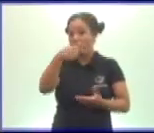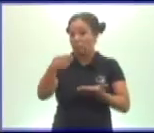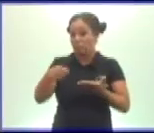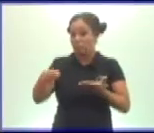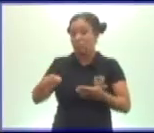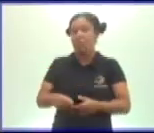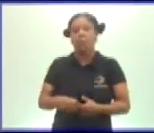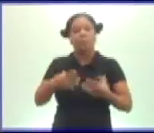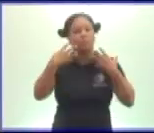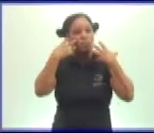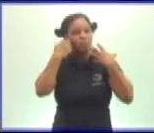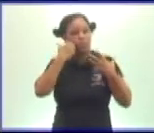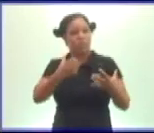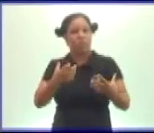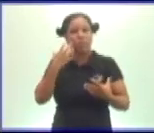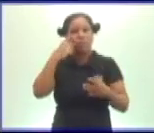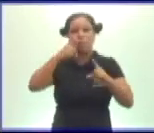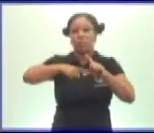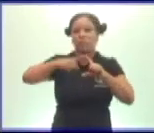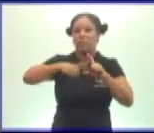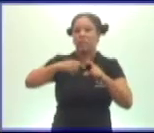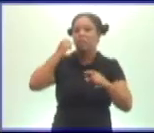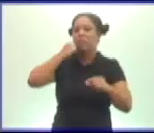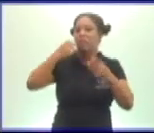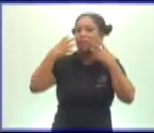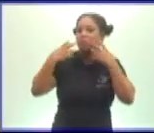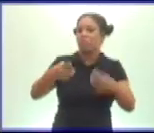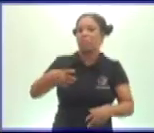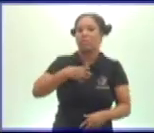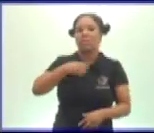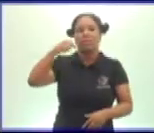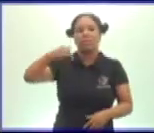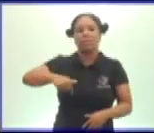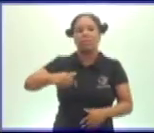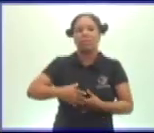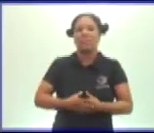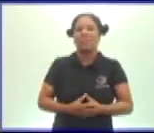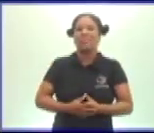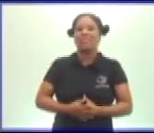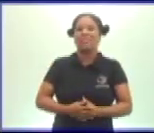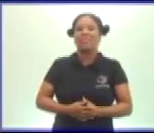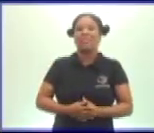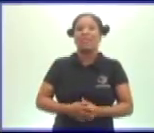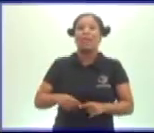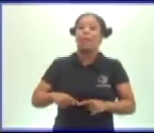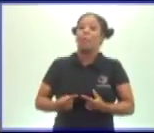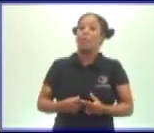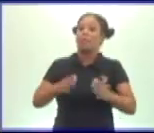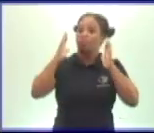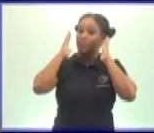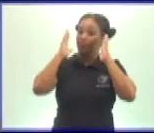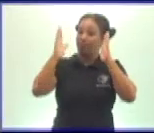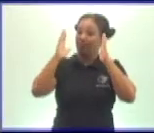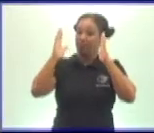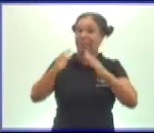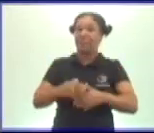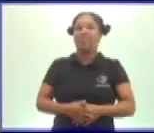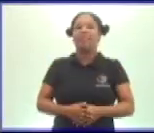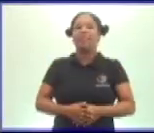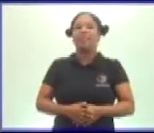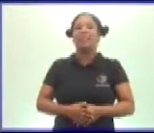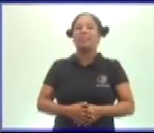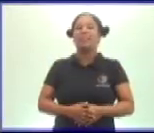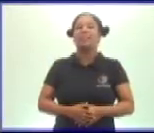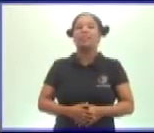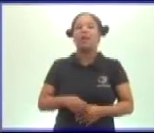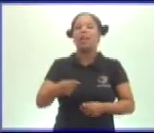aspectos fundamentales de la clase que nosotros tenemos en el día de hoy. Porque vamos a centrar la atención en las